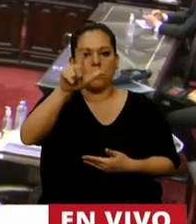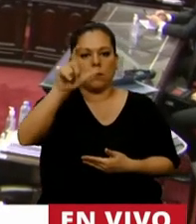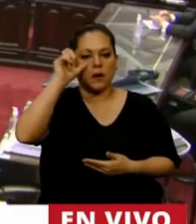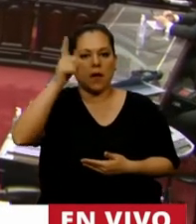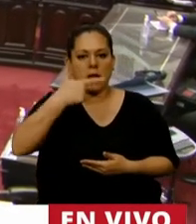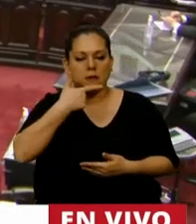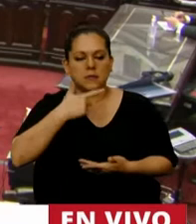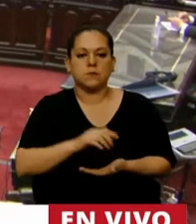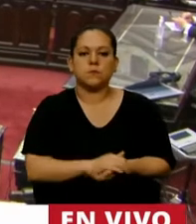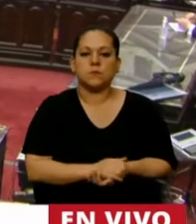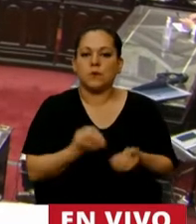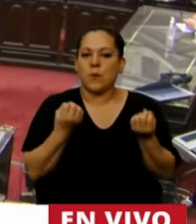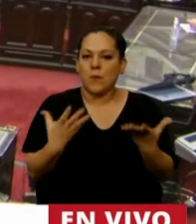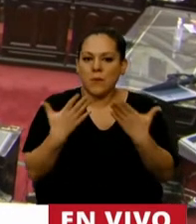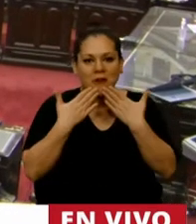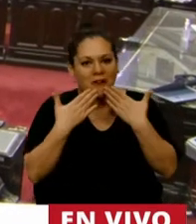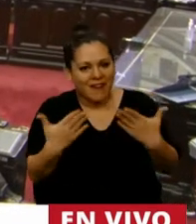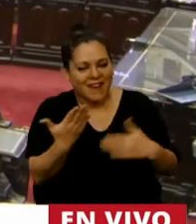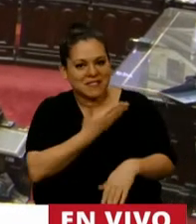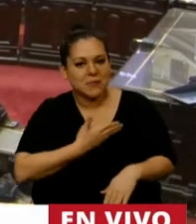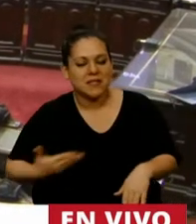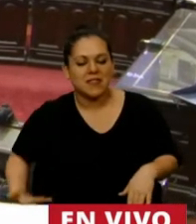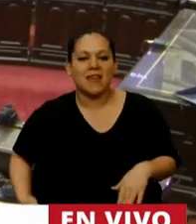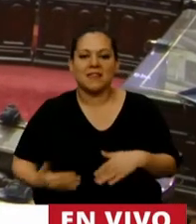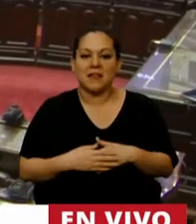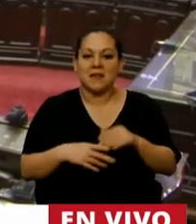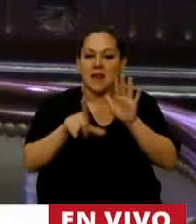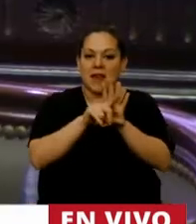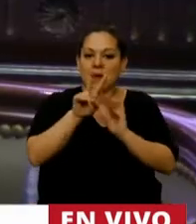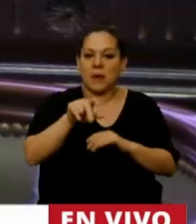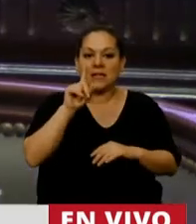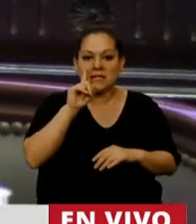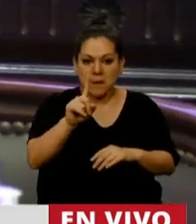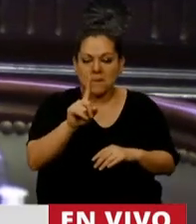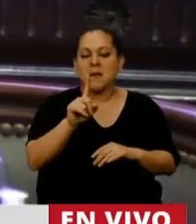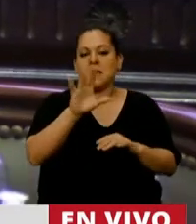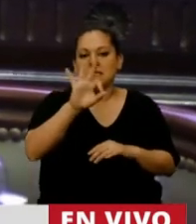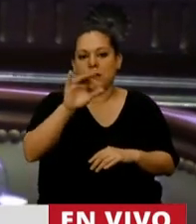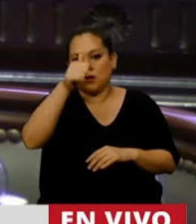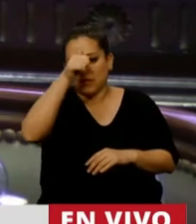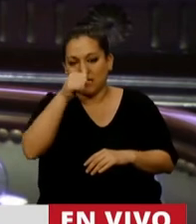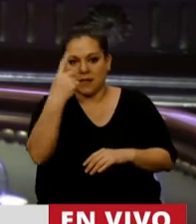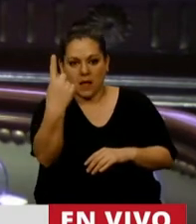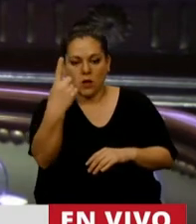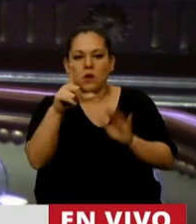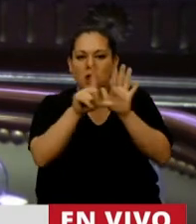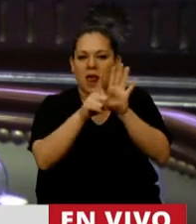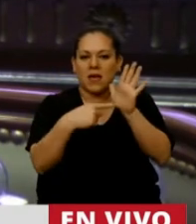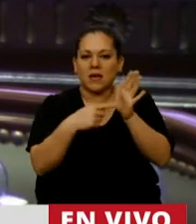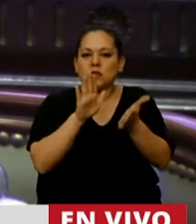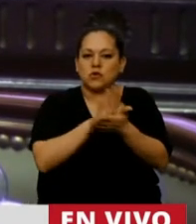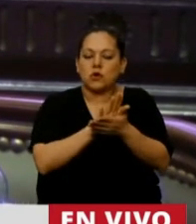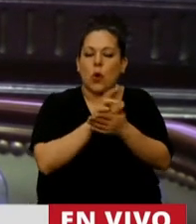¿Escucha? Ahí. Gracias, presidente. La ley 26.061 de protección integral de niñas, niños